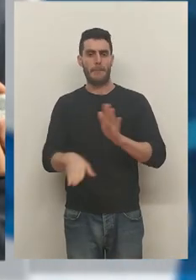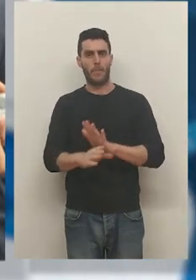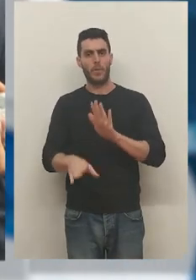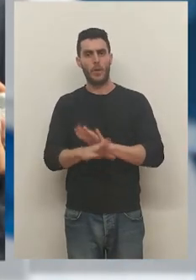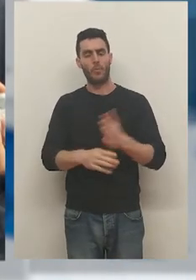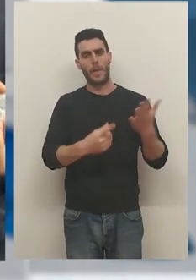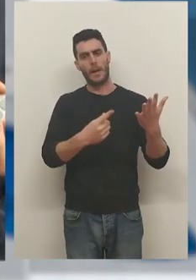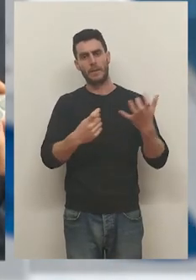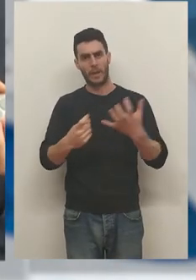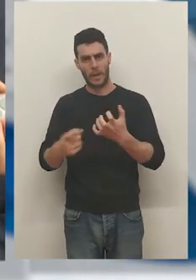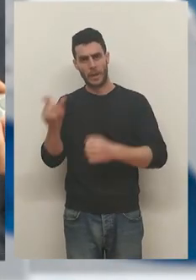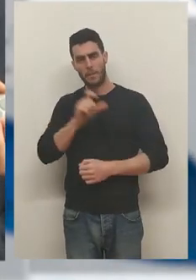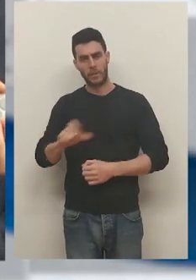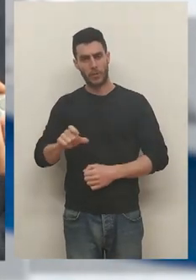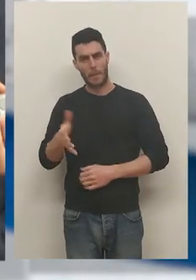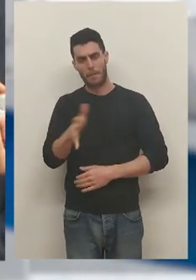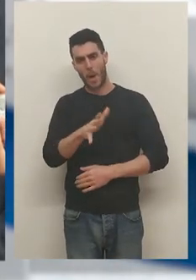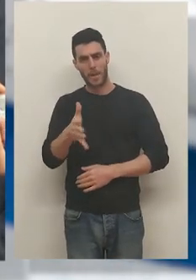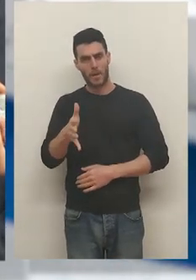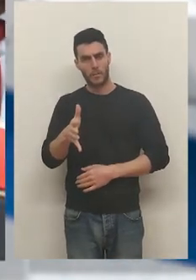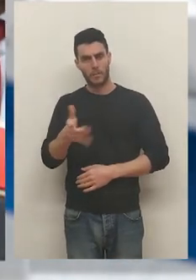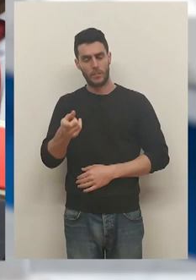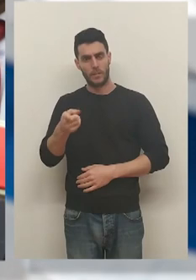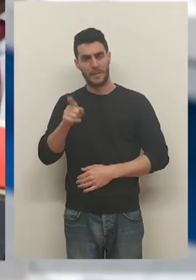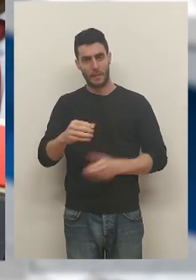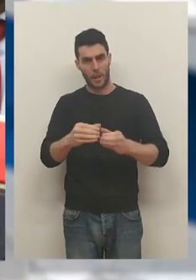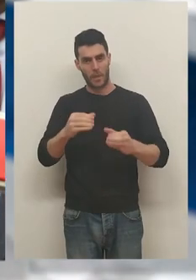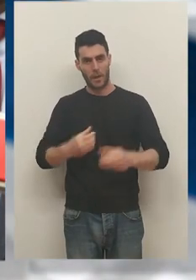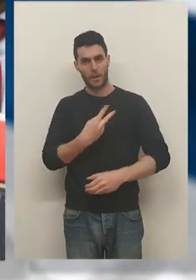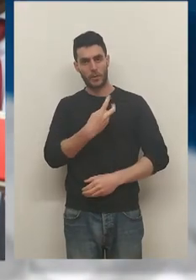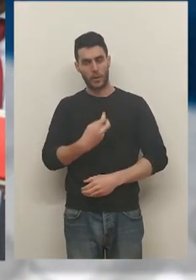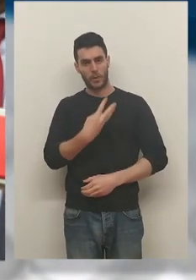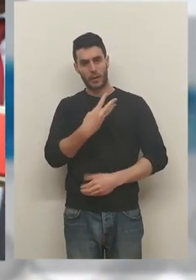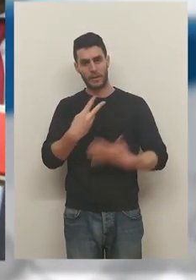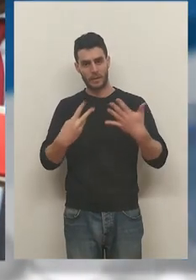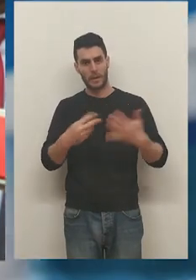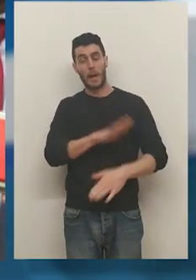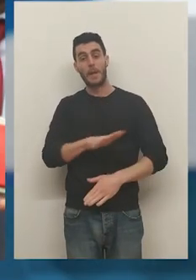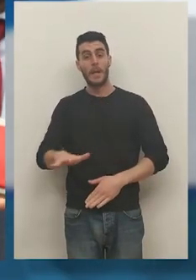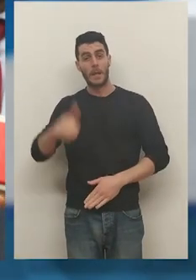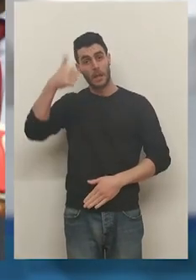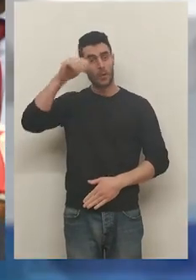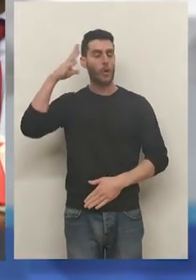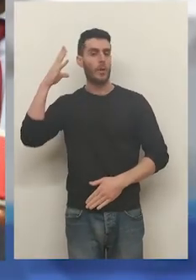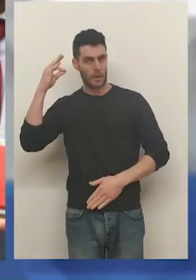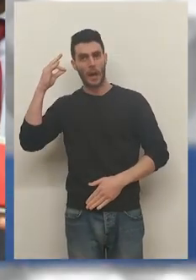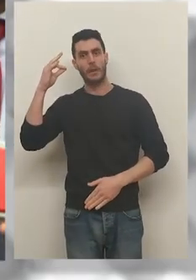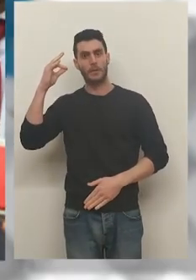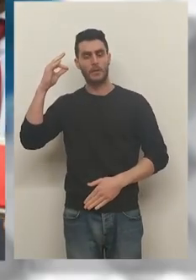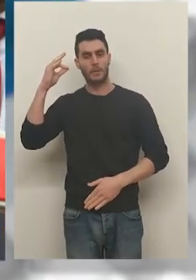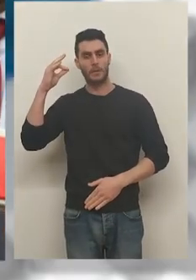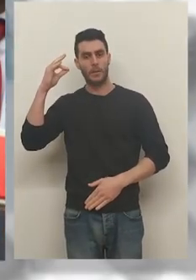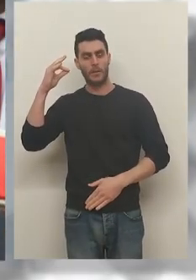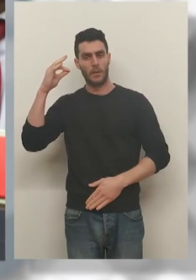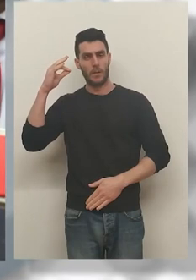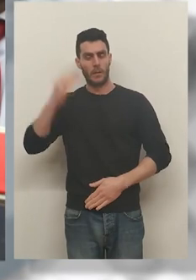forma continuada 600 personas aproximadamente y de los cuales 237 son niños y niñas que